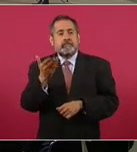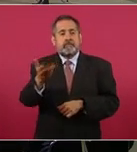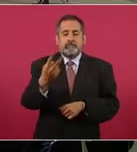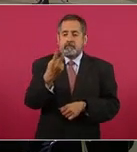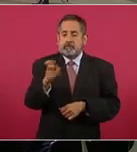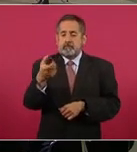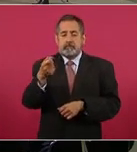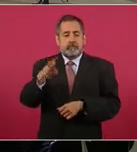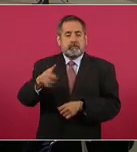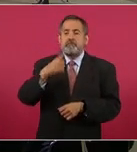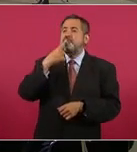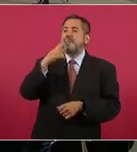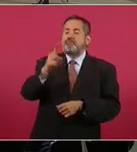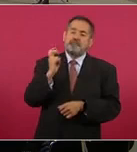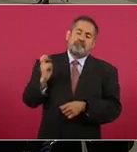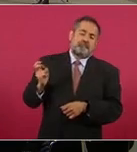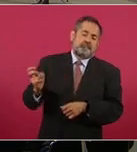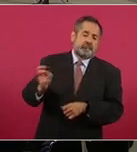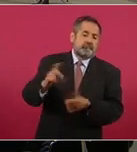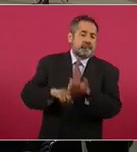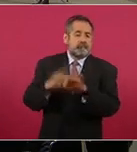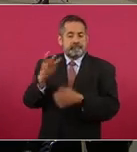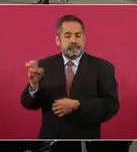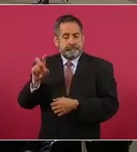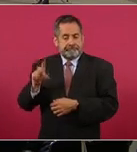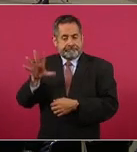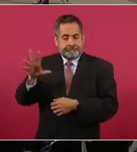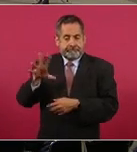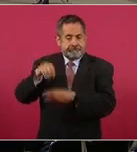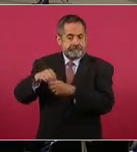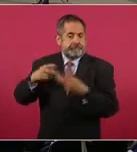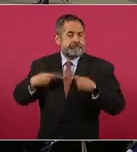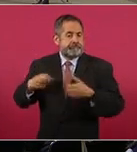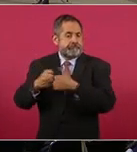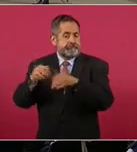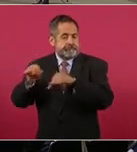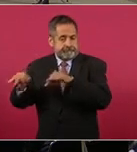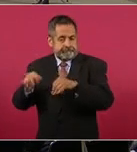229 denuncias que involucran a 335 servidores públicos